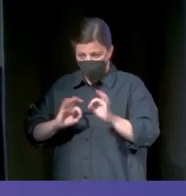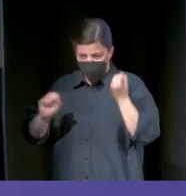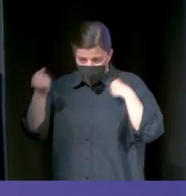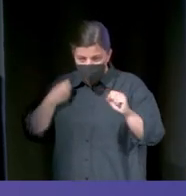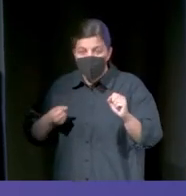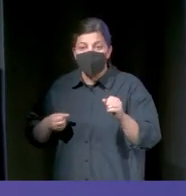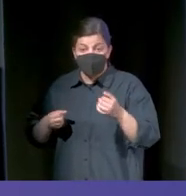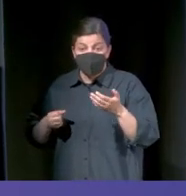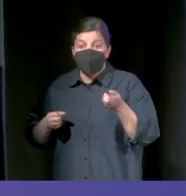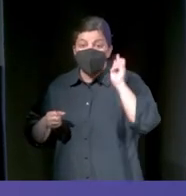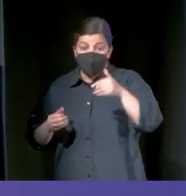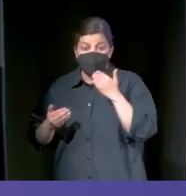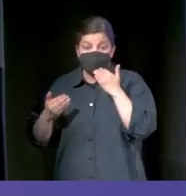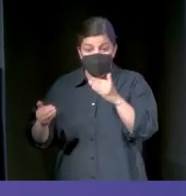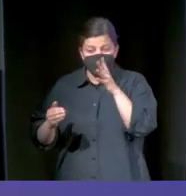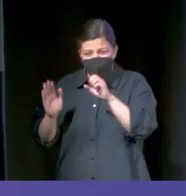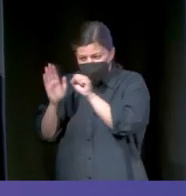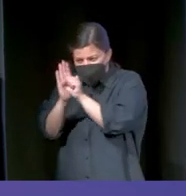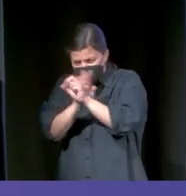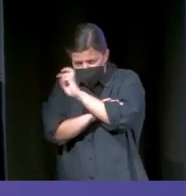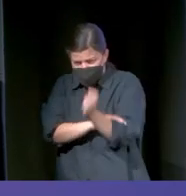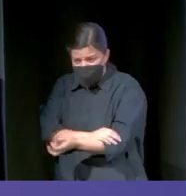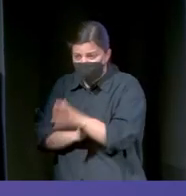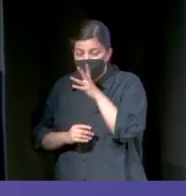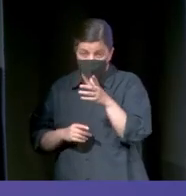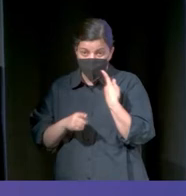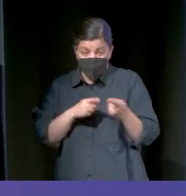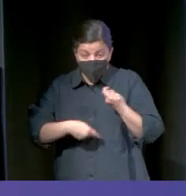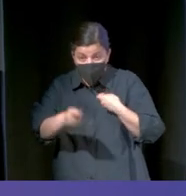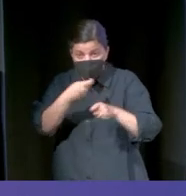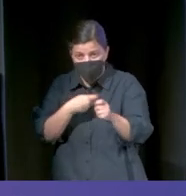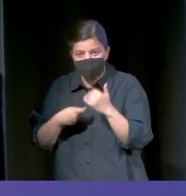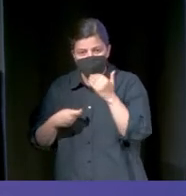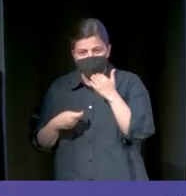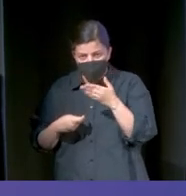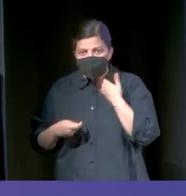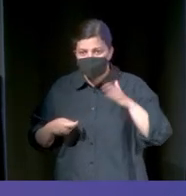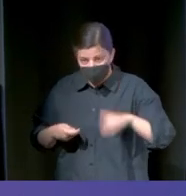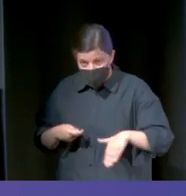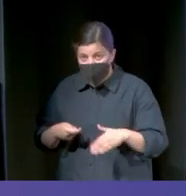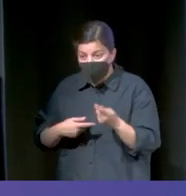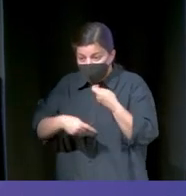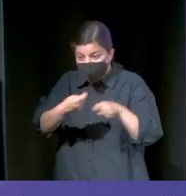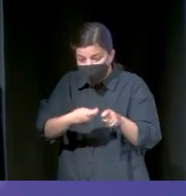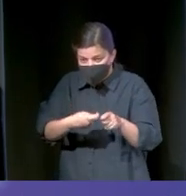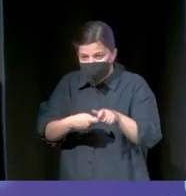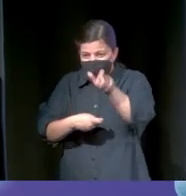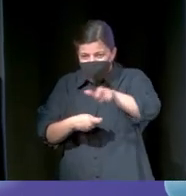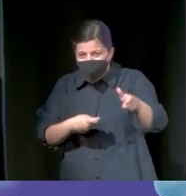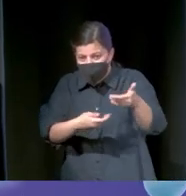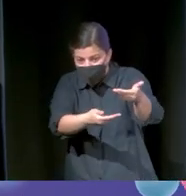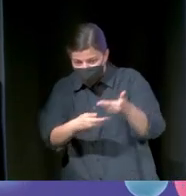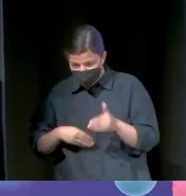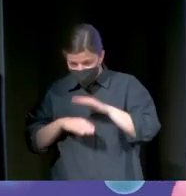todo esto y gracias también al soporte de marcas porque al final cuando tú vendes un producto y vendes algo que te mola consigue esa gente que te ayuda a cumplir